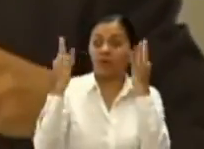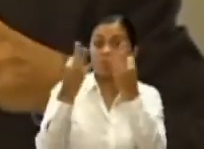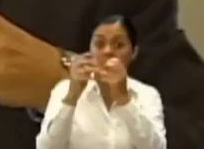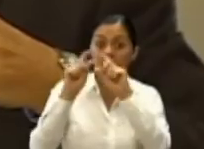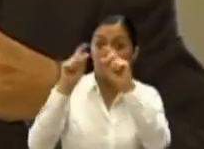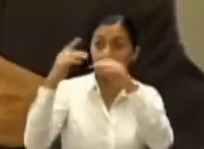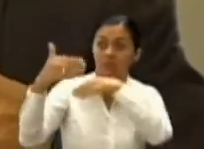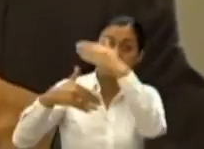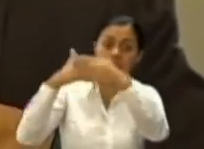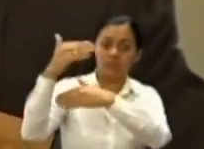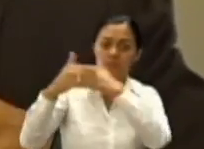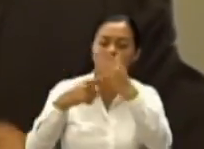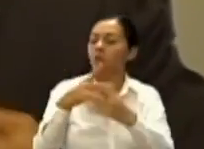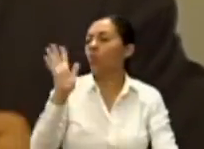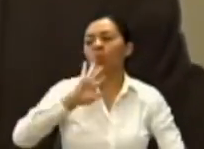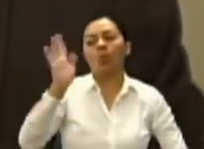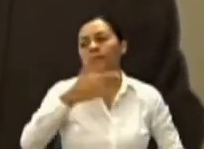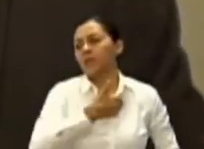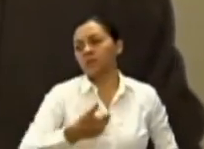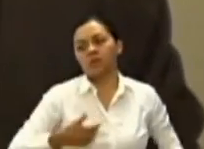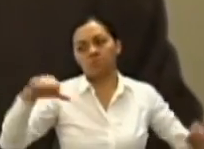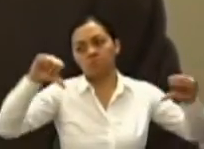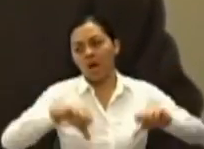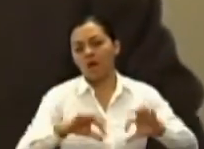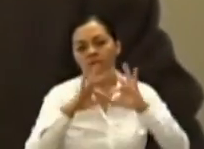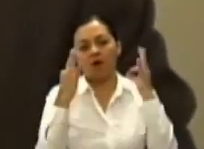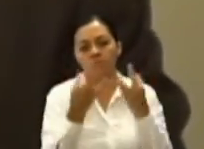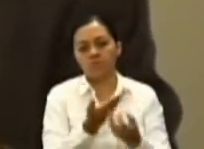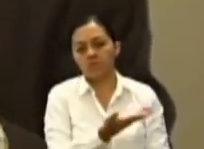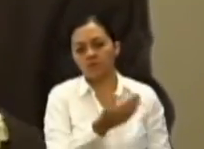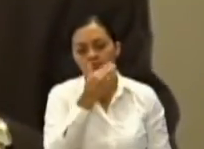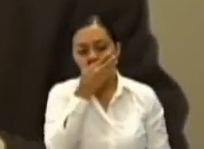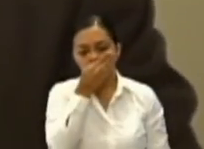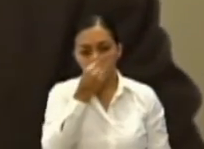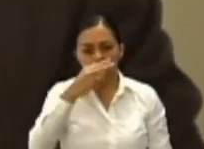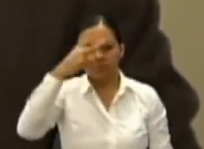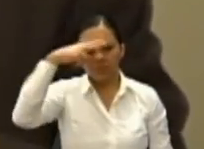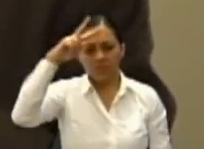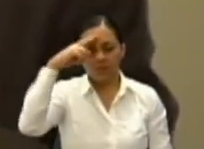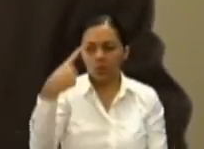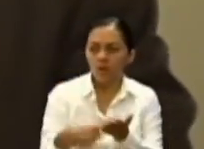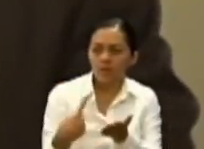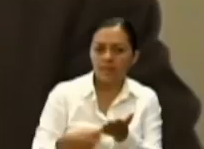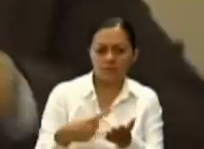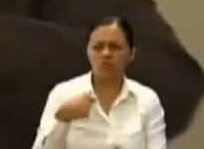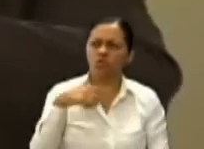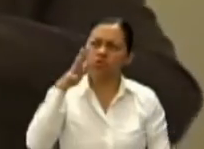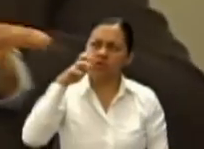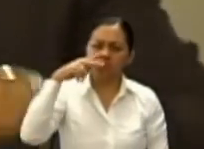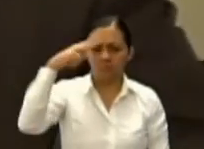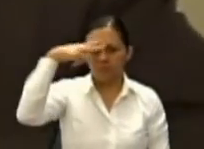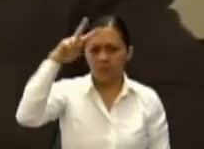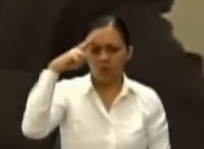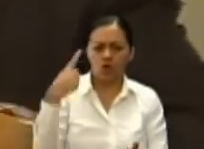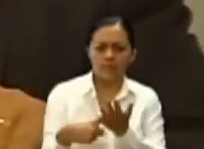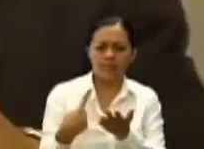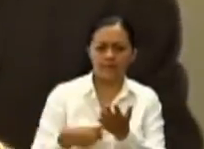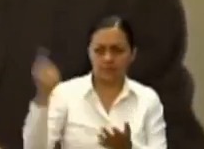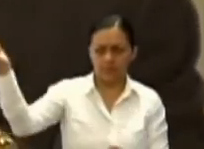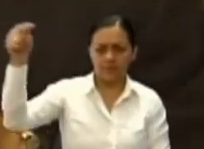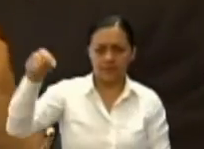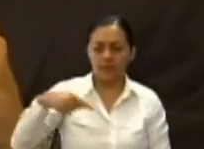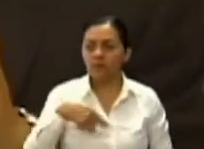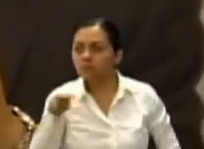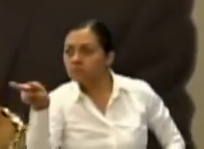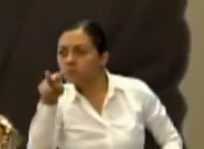tienen expertos extranjeros creo que es un mexicano analizando cada cosa que decimos cada mensaje que doy para sacarle el contexto y haciendo una